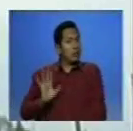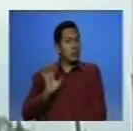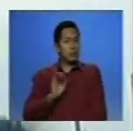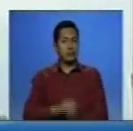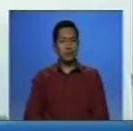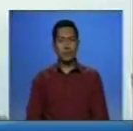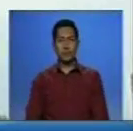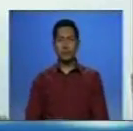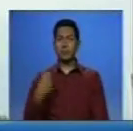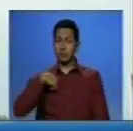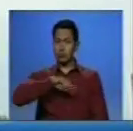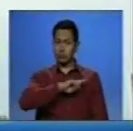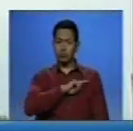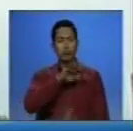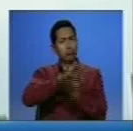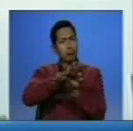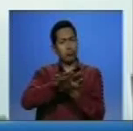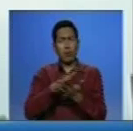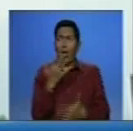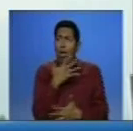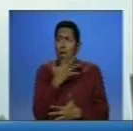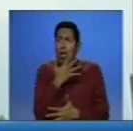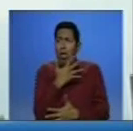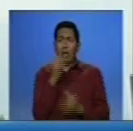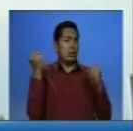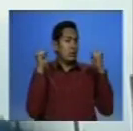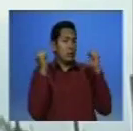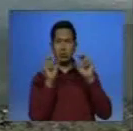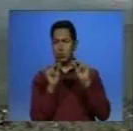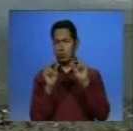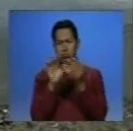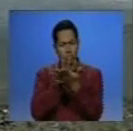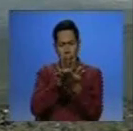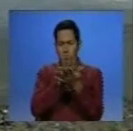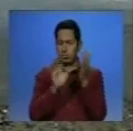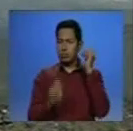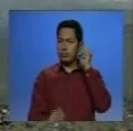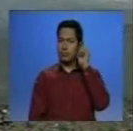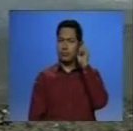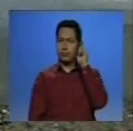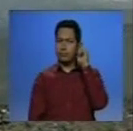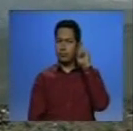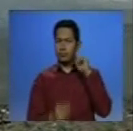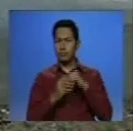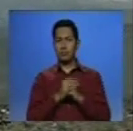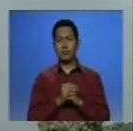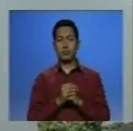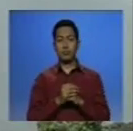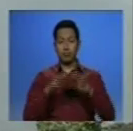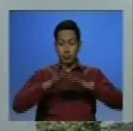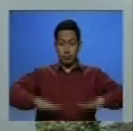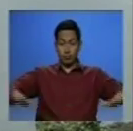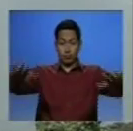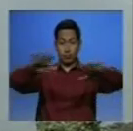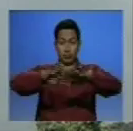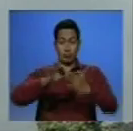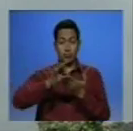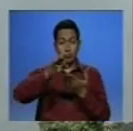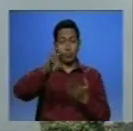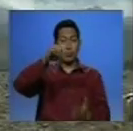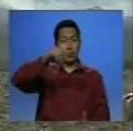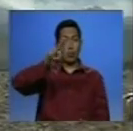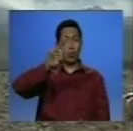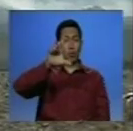no toca estar tampoco ni tan nervioso ni apresurarse a nada. Históricamente, la planicie del área de Mulaló ha sido testigo